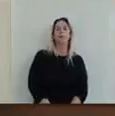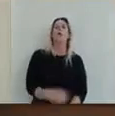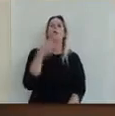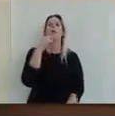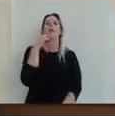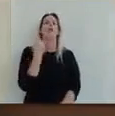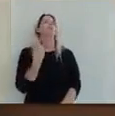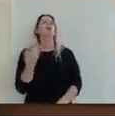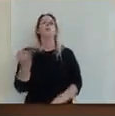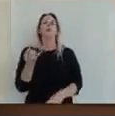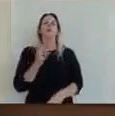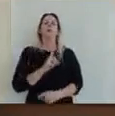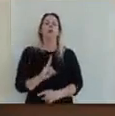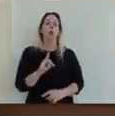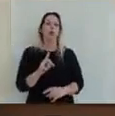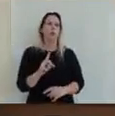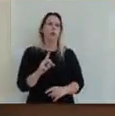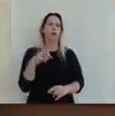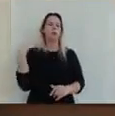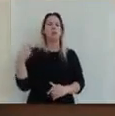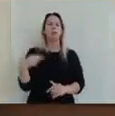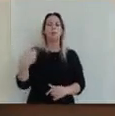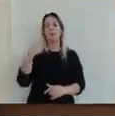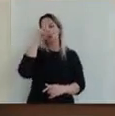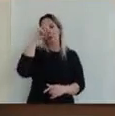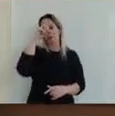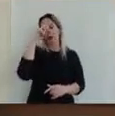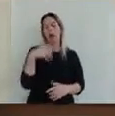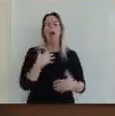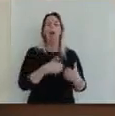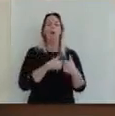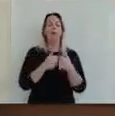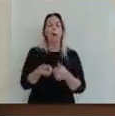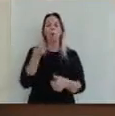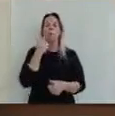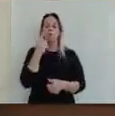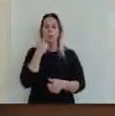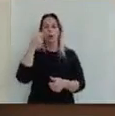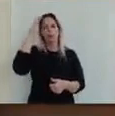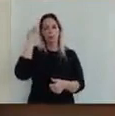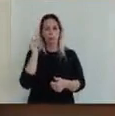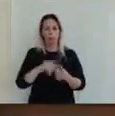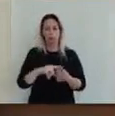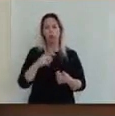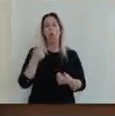Nosotros desde el primer momento estuvimos al lado del señor intendente para estas cuestiones.